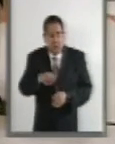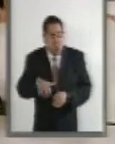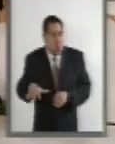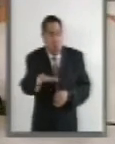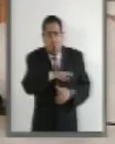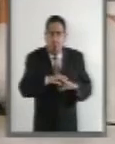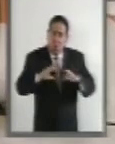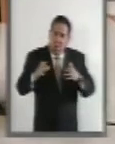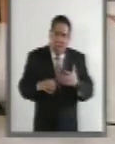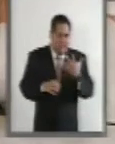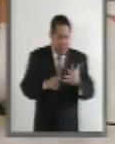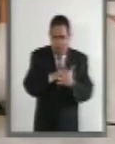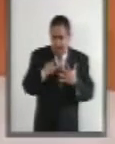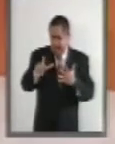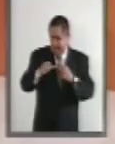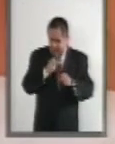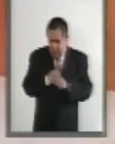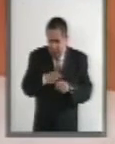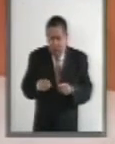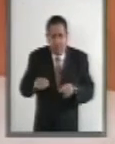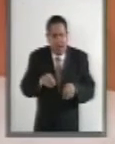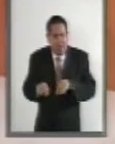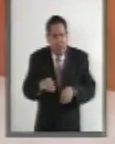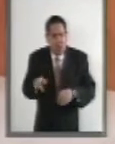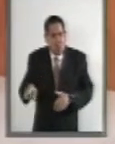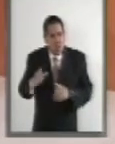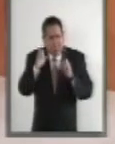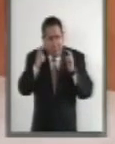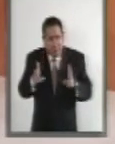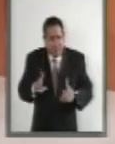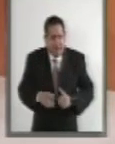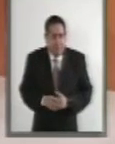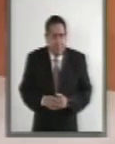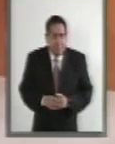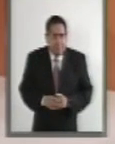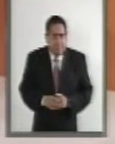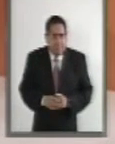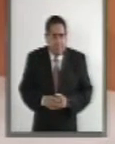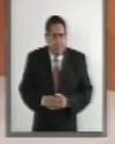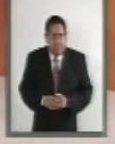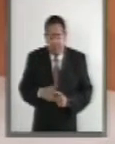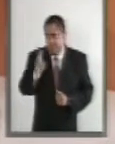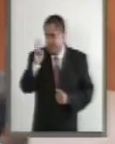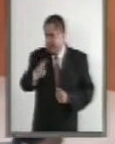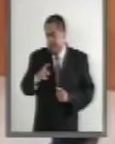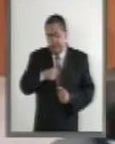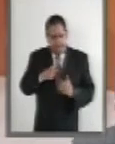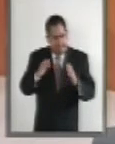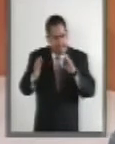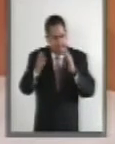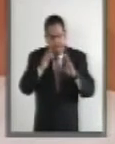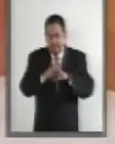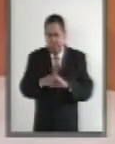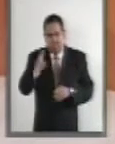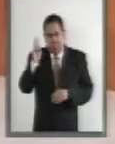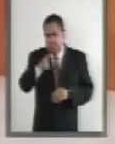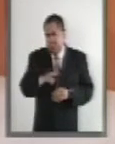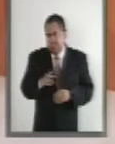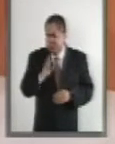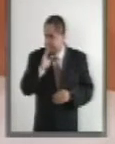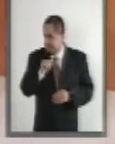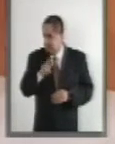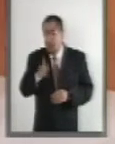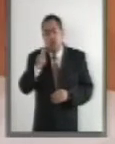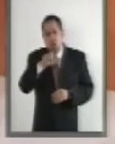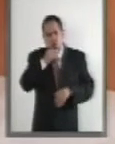población entre 5 y 17 años, de verdad. Las comparaciones siempre son odiosas, pero